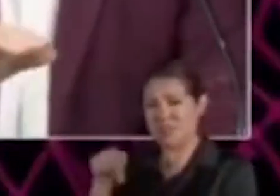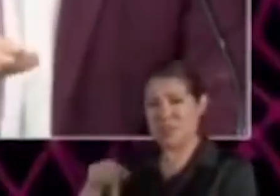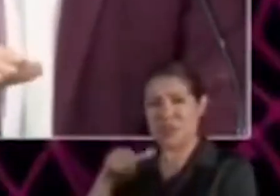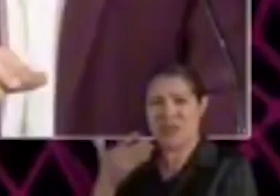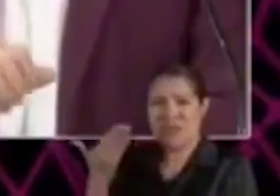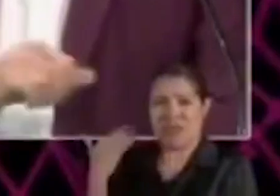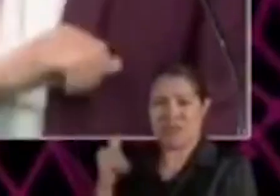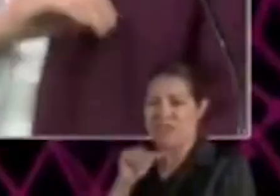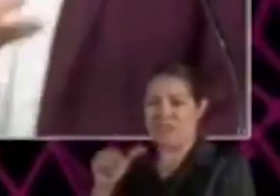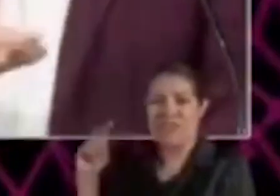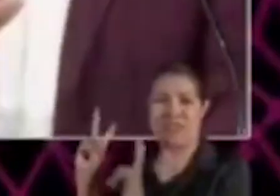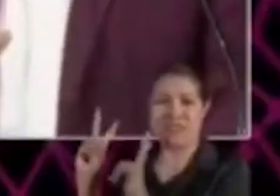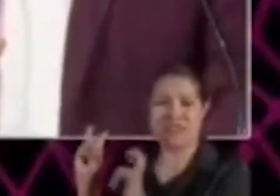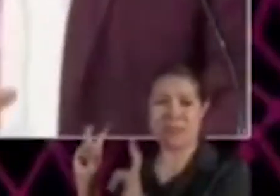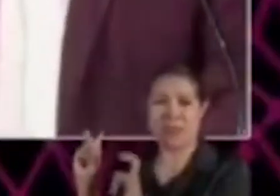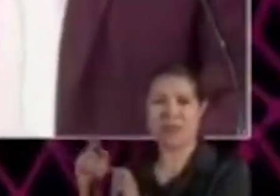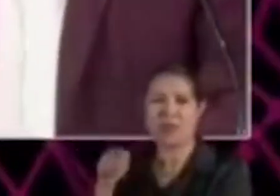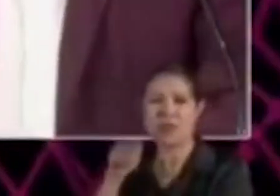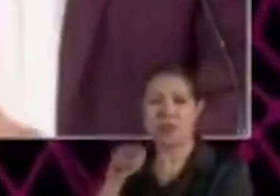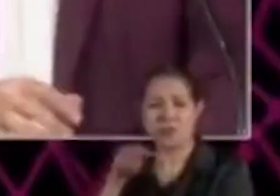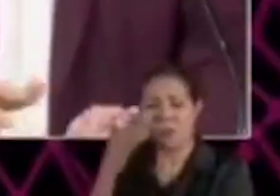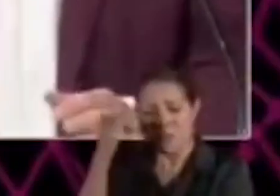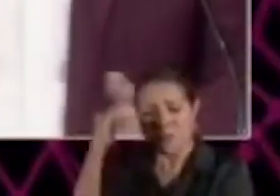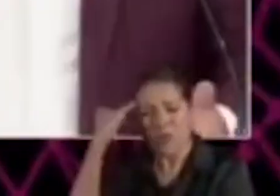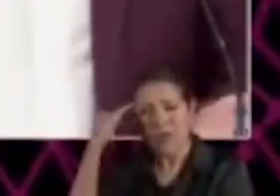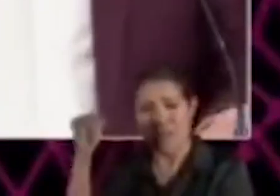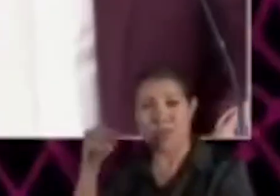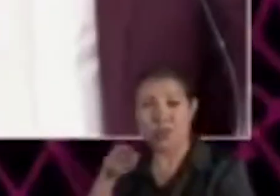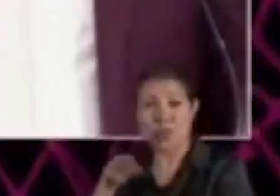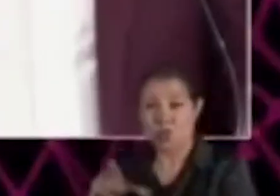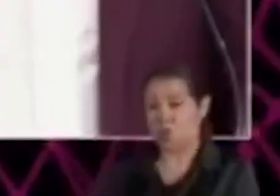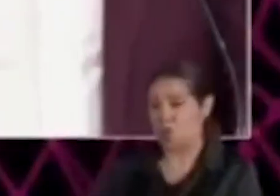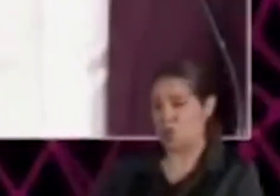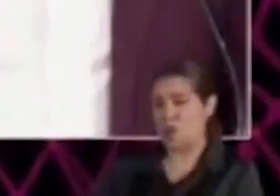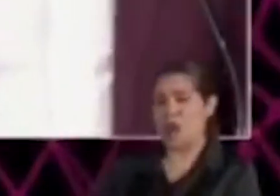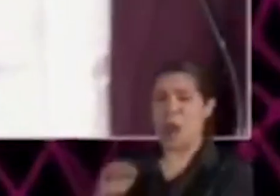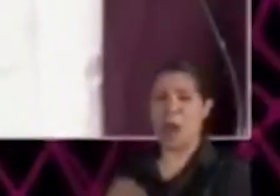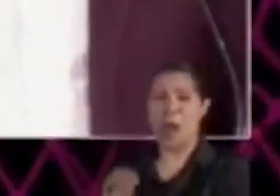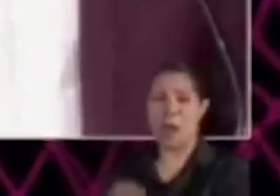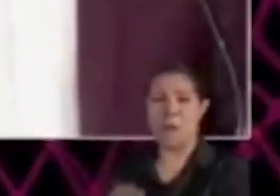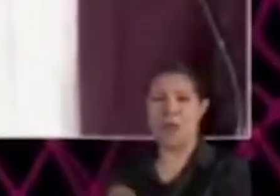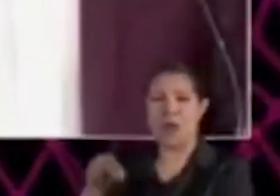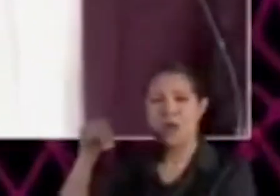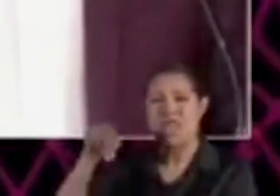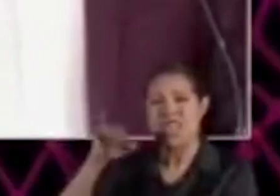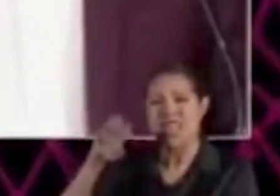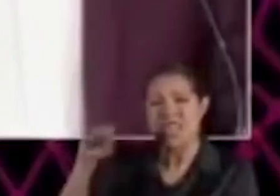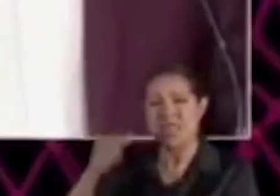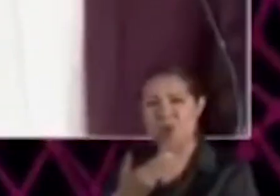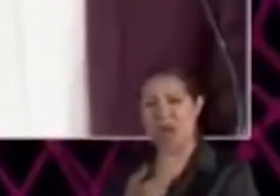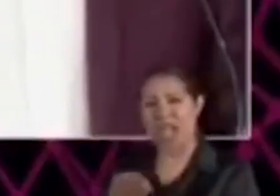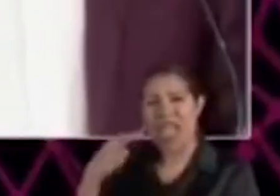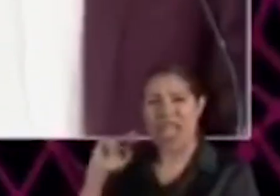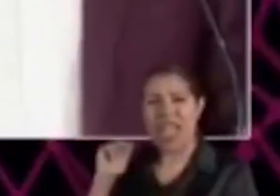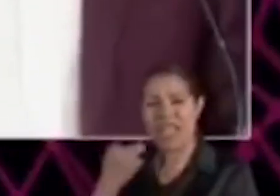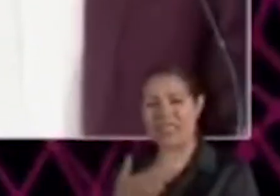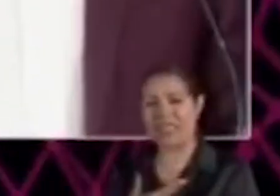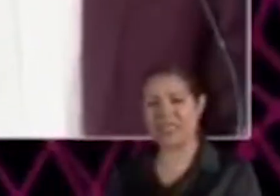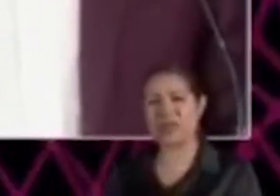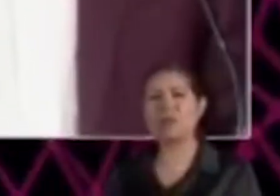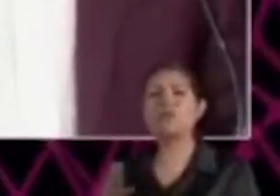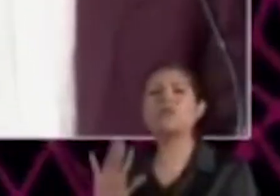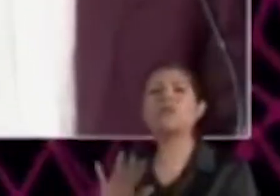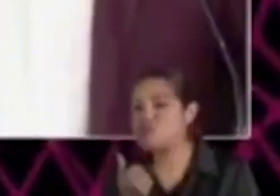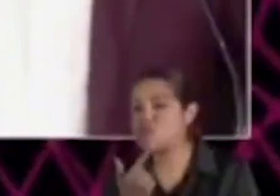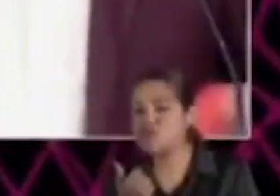nada en ese tema con ese mismo decreto Y eso que era super cuate de Peña Nieto te daban lo que pedías Por qué no